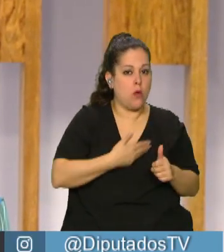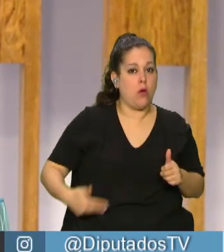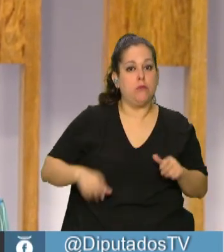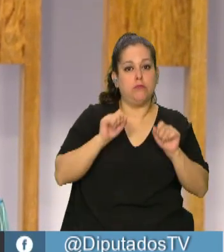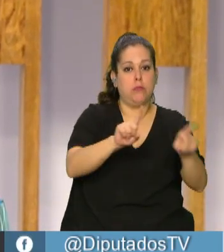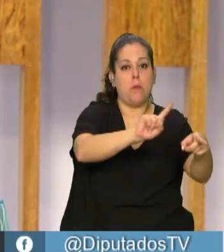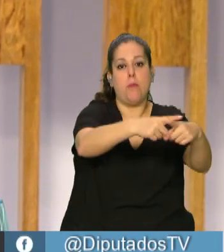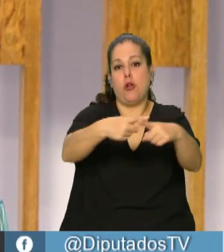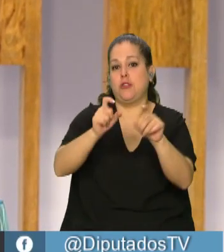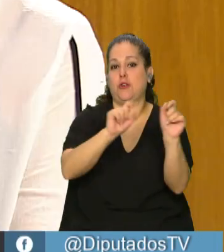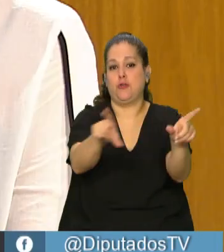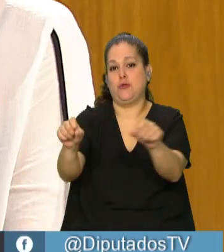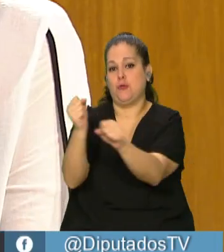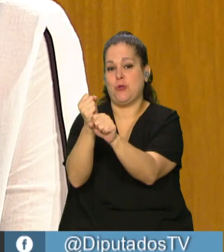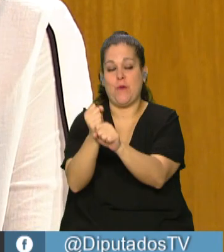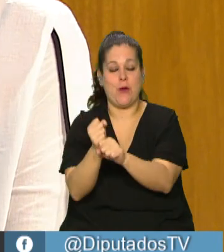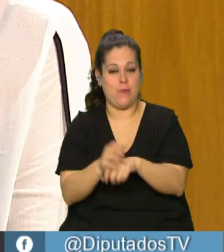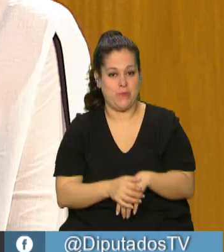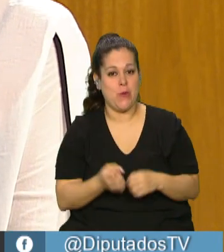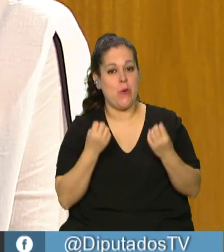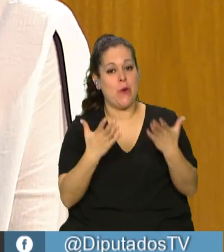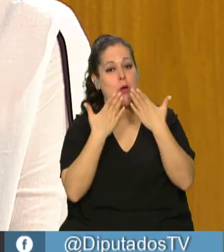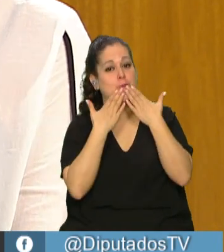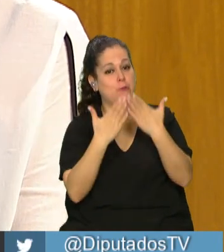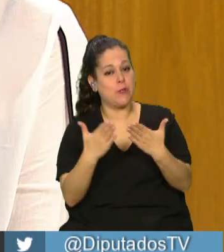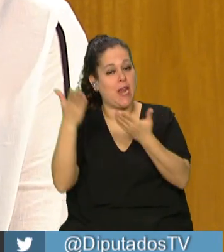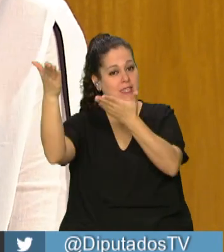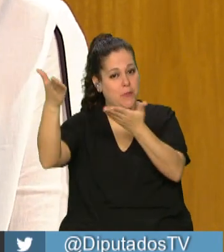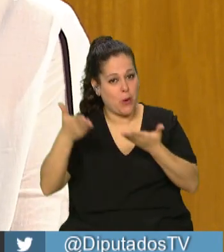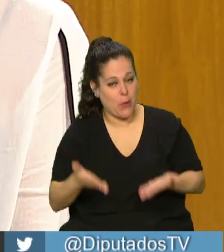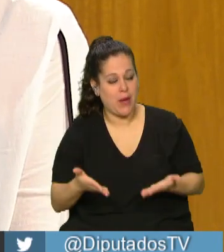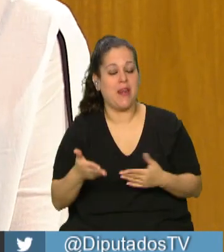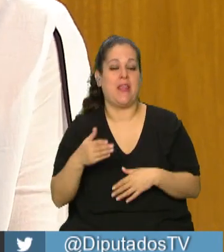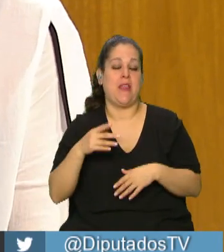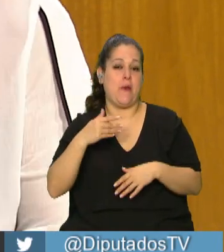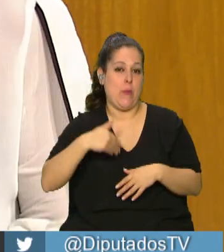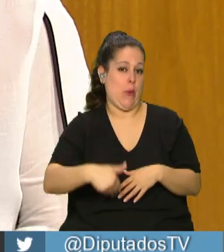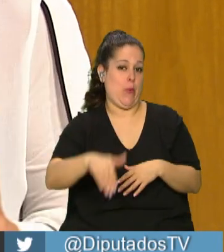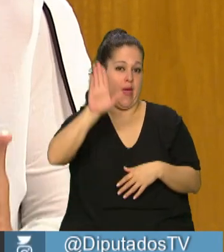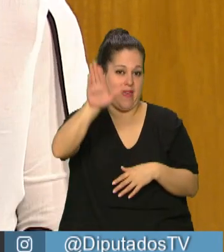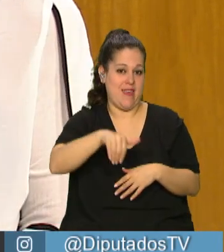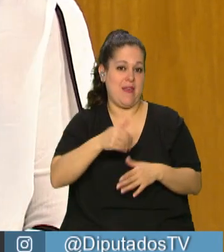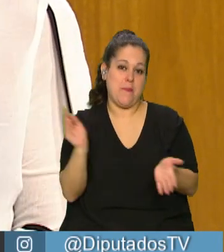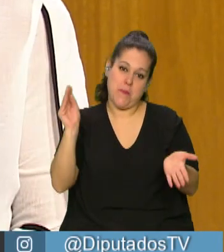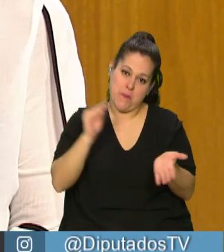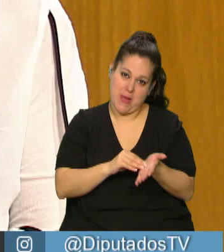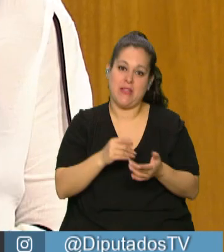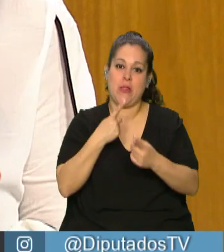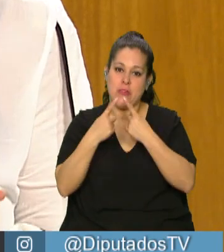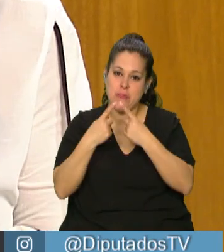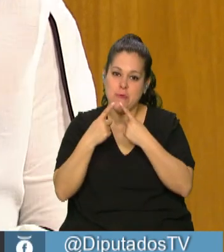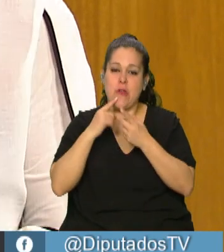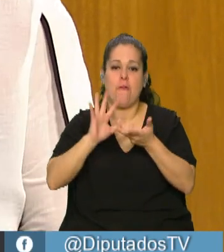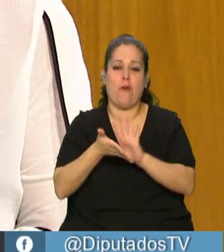su lugar. Buenísimo, muchísimas gracias, Marta, por haber venido. Te vamos a convocar nuevamente porque me quedaron muchas dudas con respecto a las votaciones